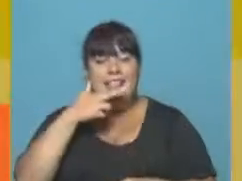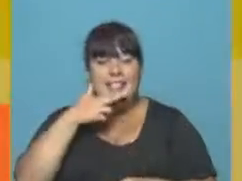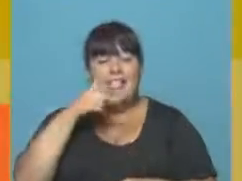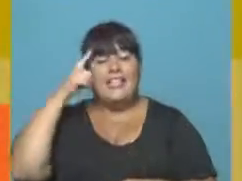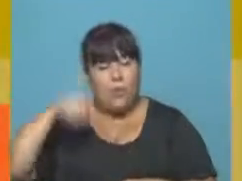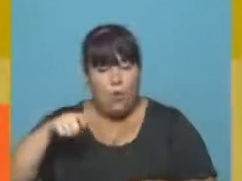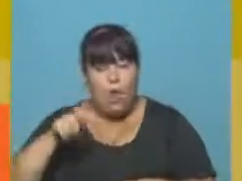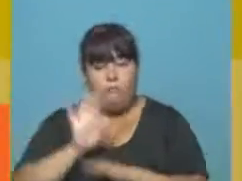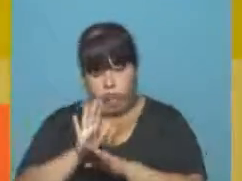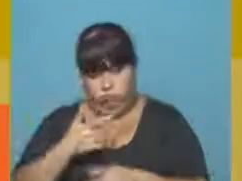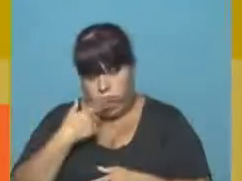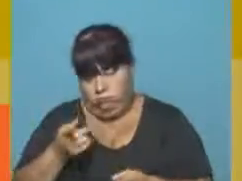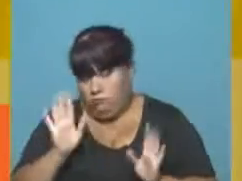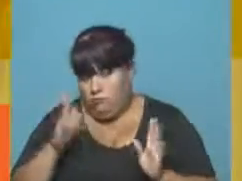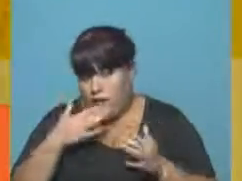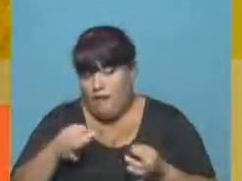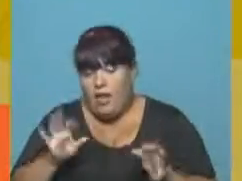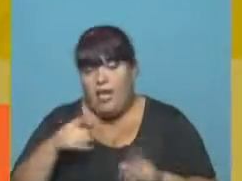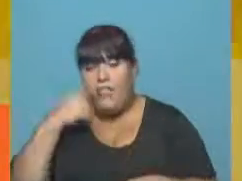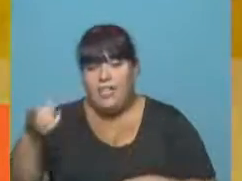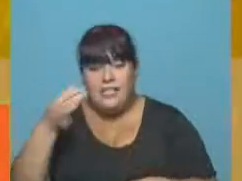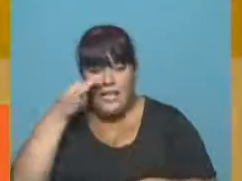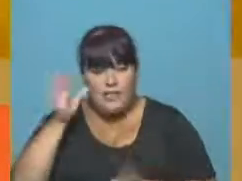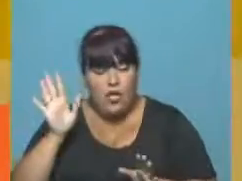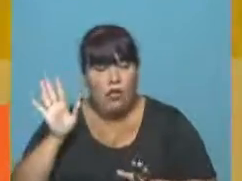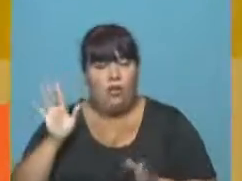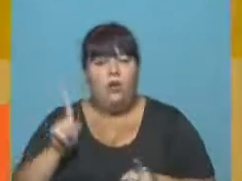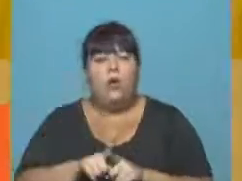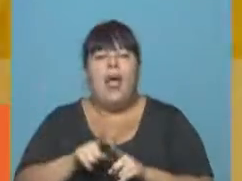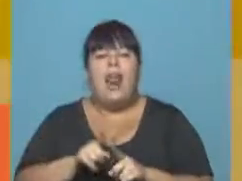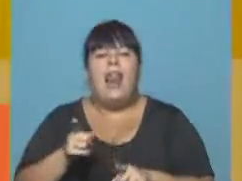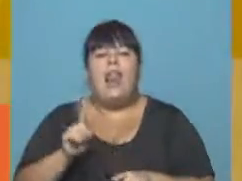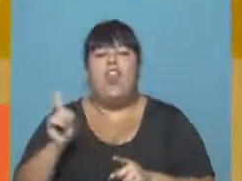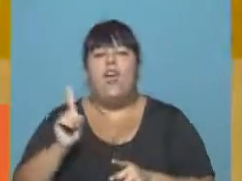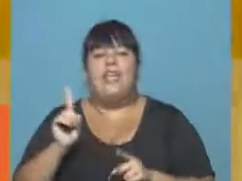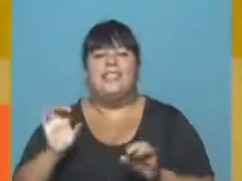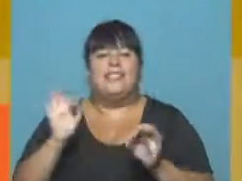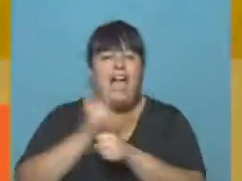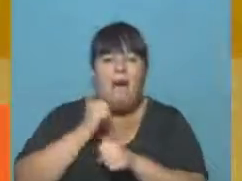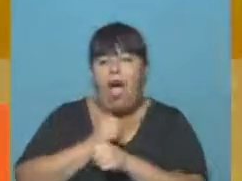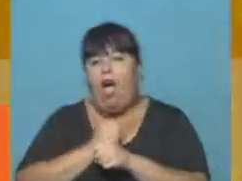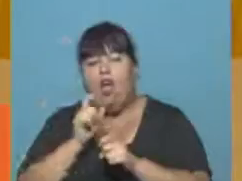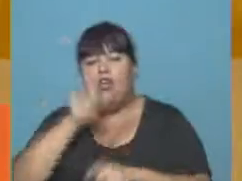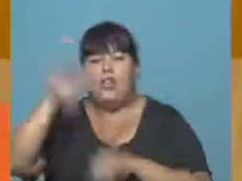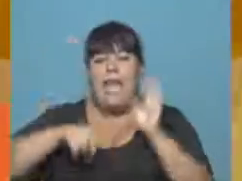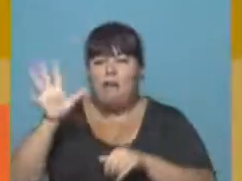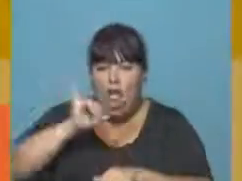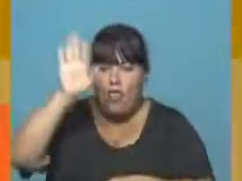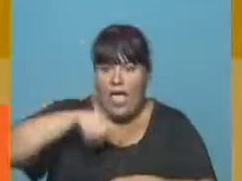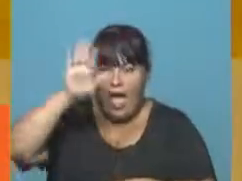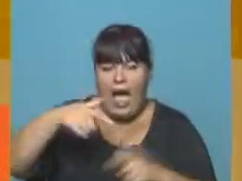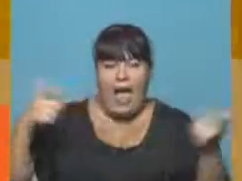tribunales podemos decir, porque lo dicen los testigos, no están en plena tarea, nos llaman todos los días